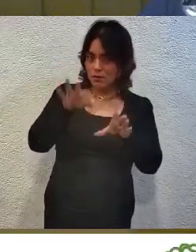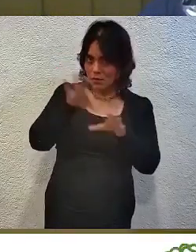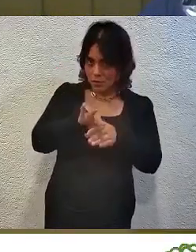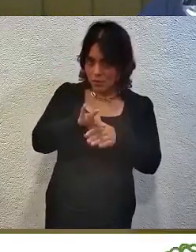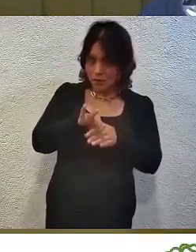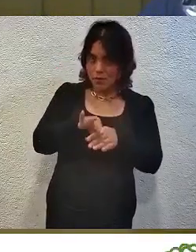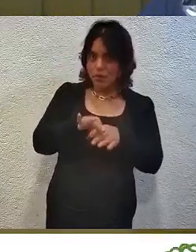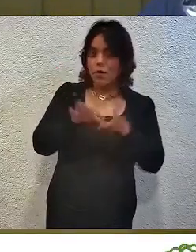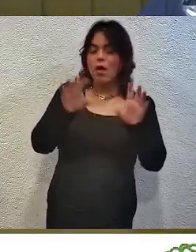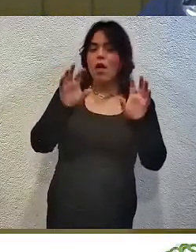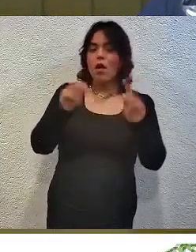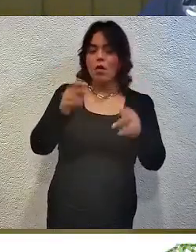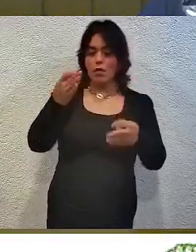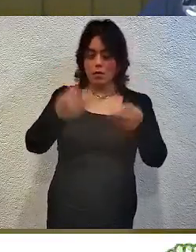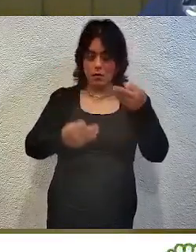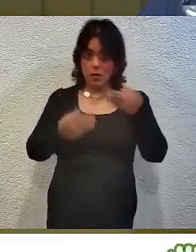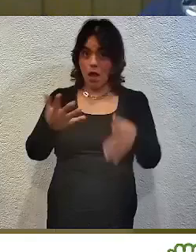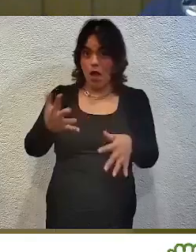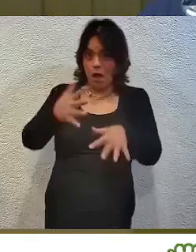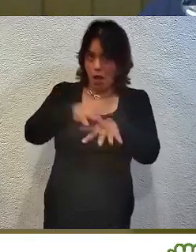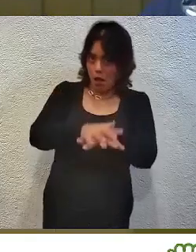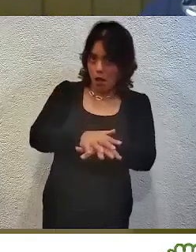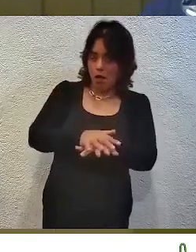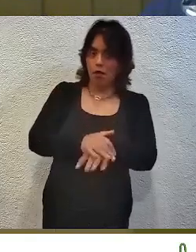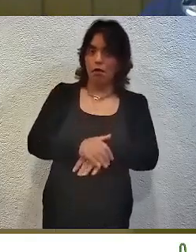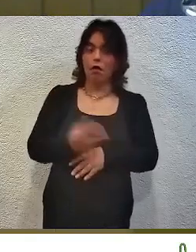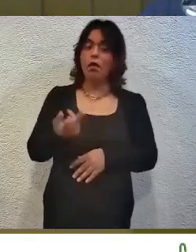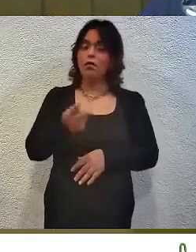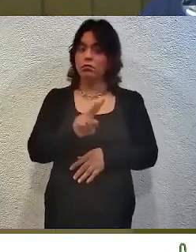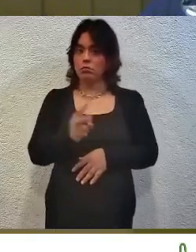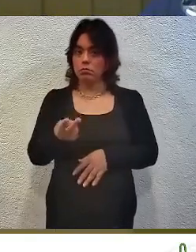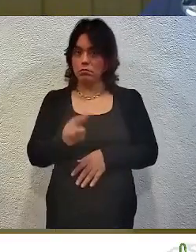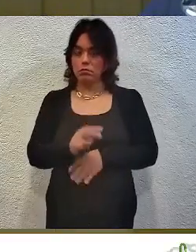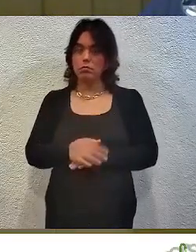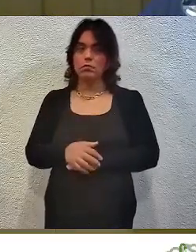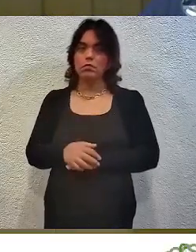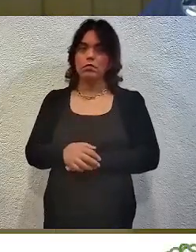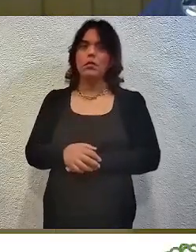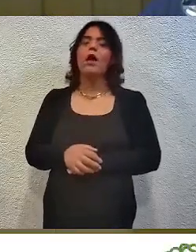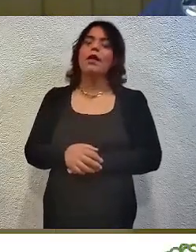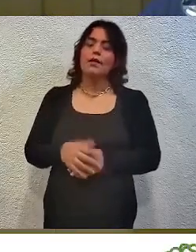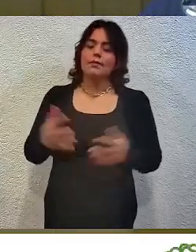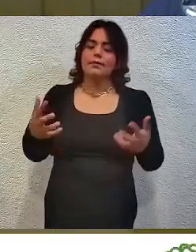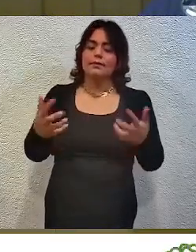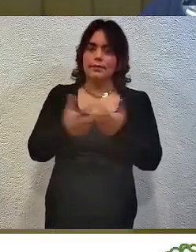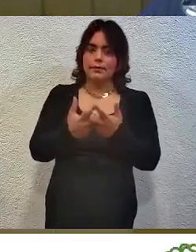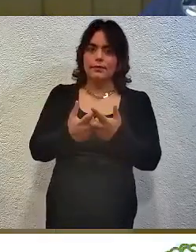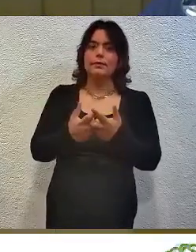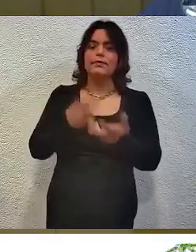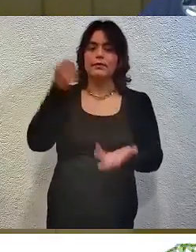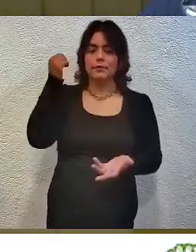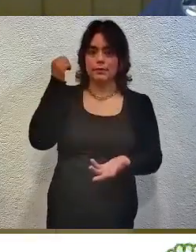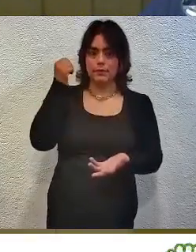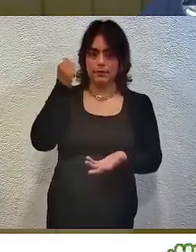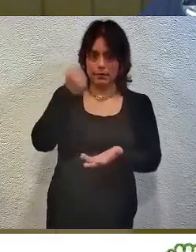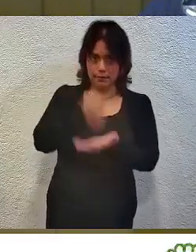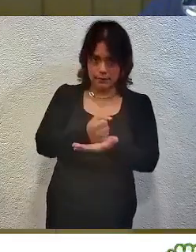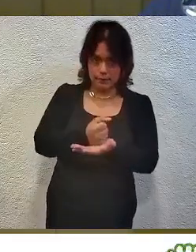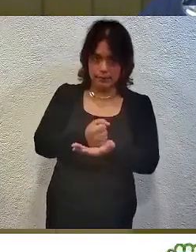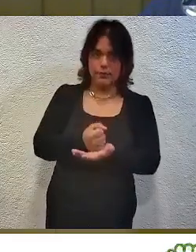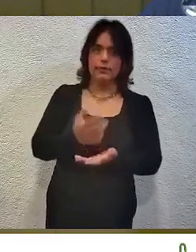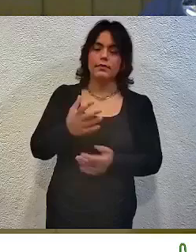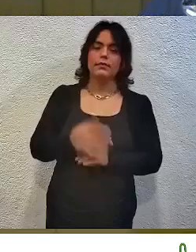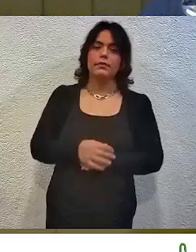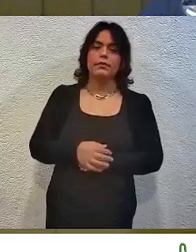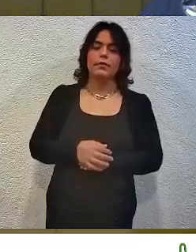como tribunales administrativos han coincidido y han establecido claramente que el régimen